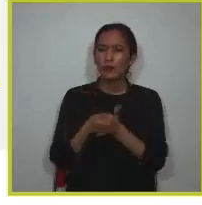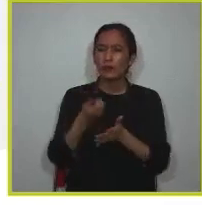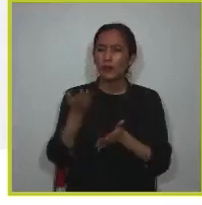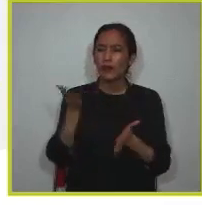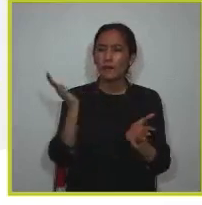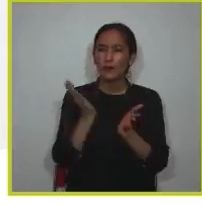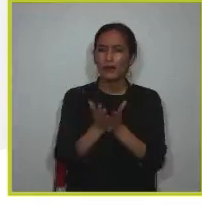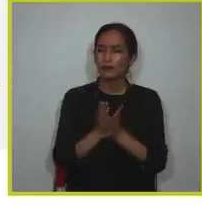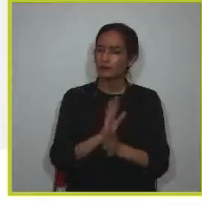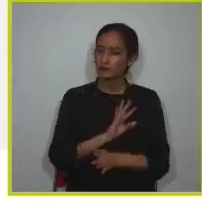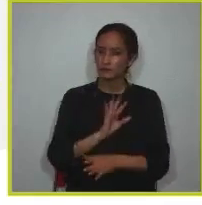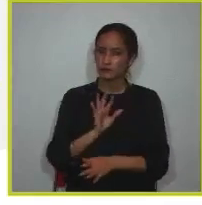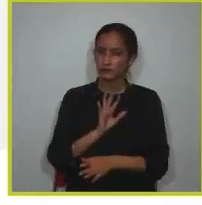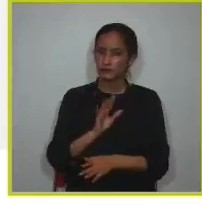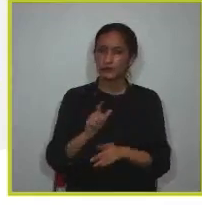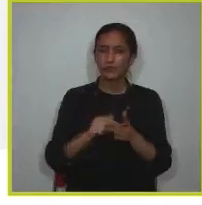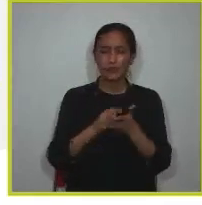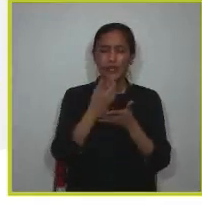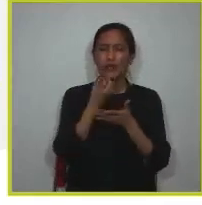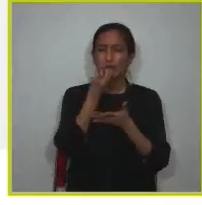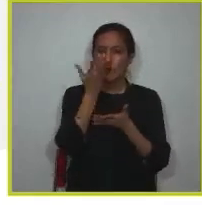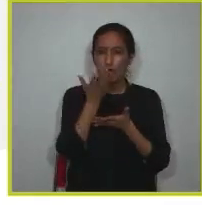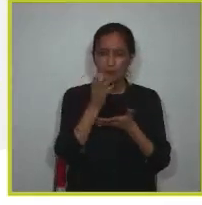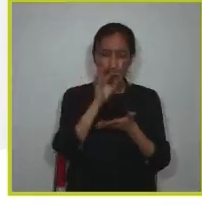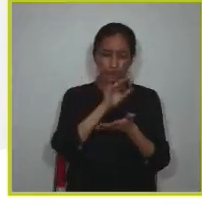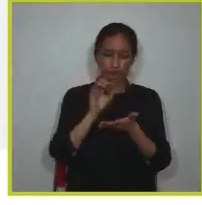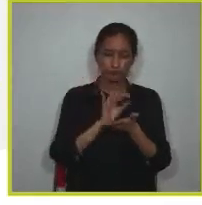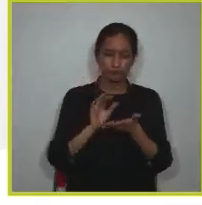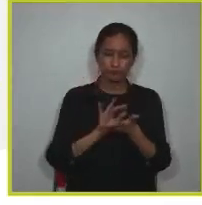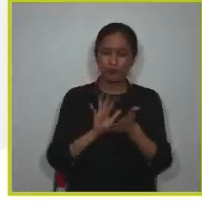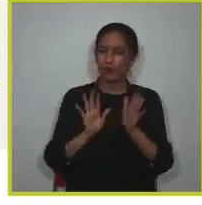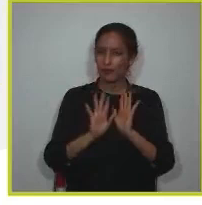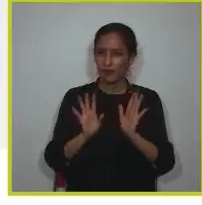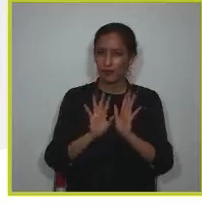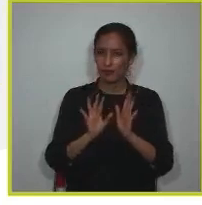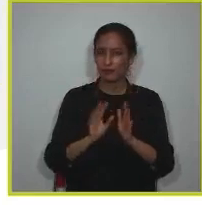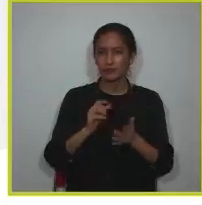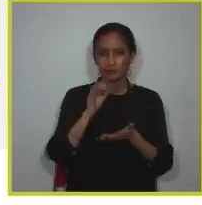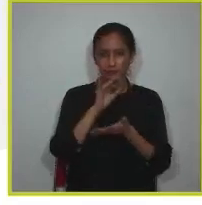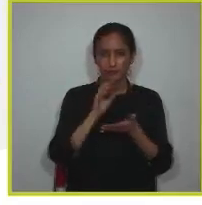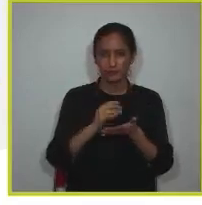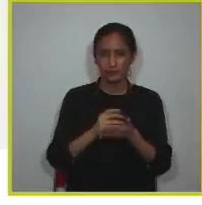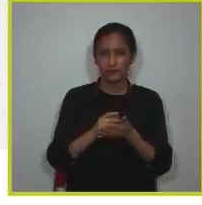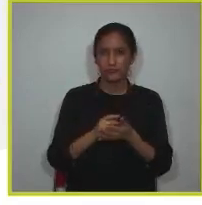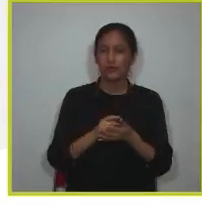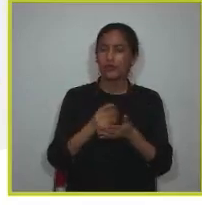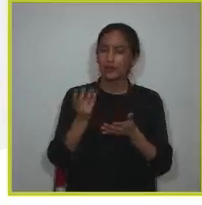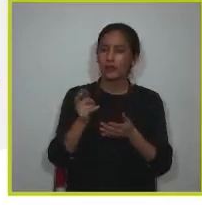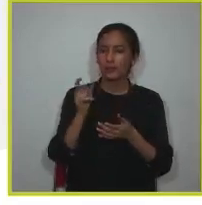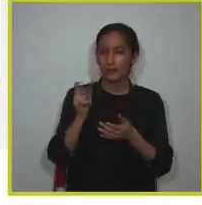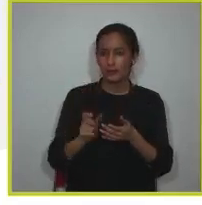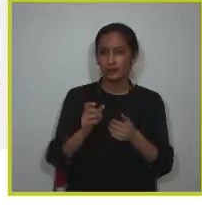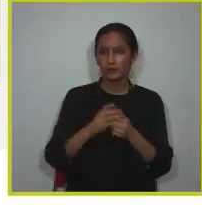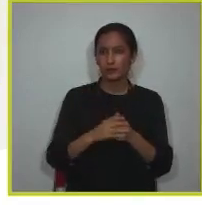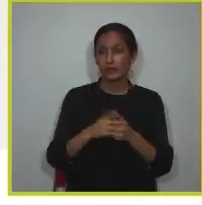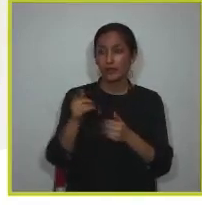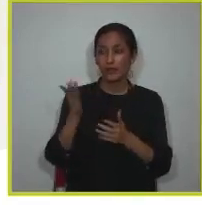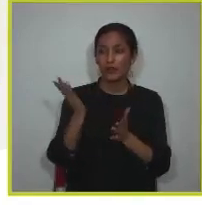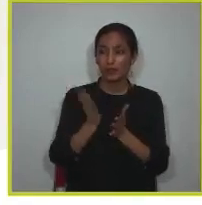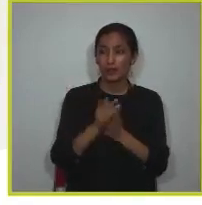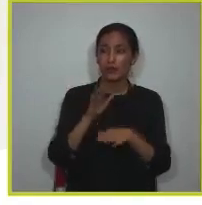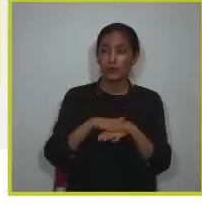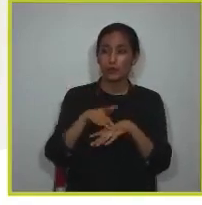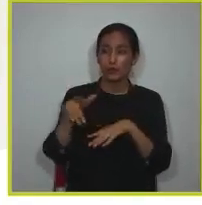multa óptima sino simplemente llenar información particular de del administrado infractor